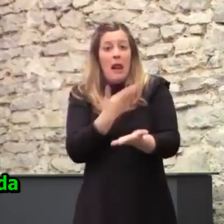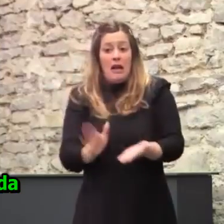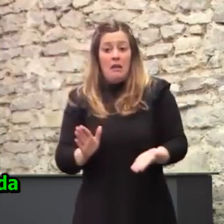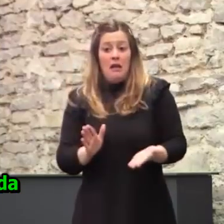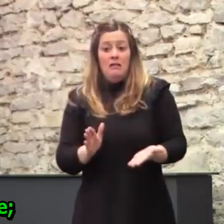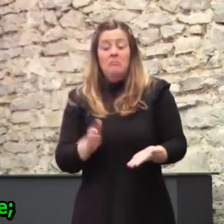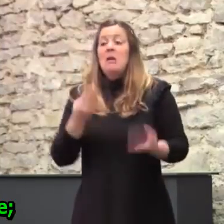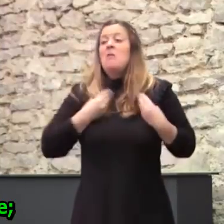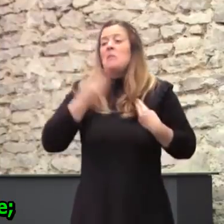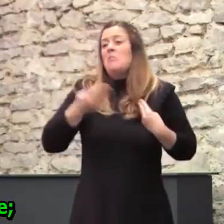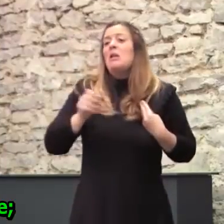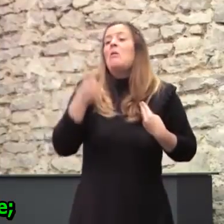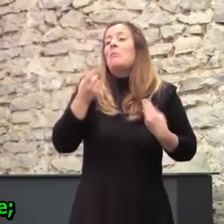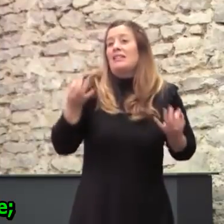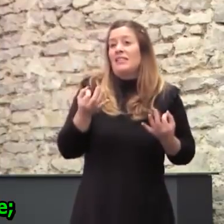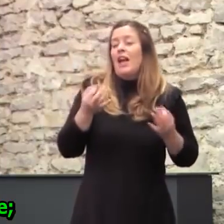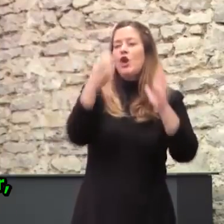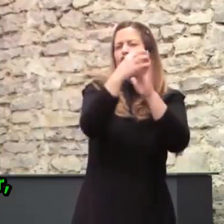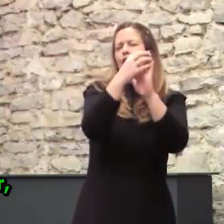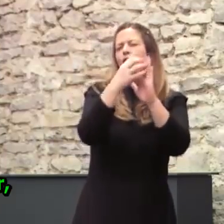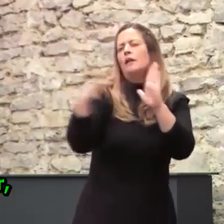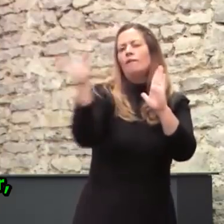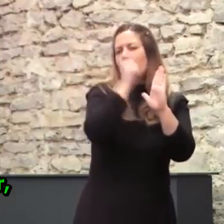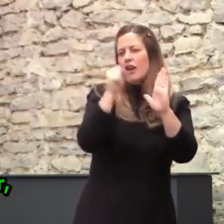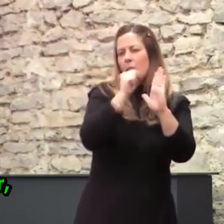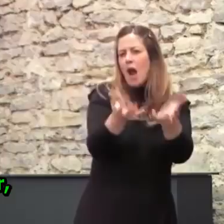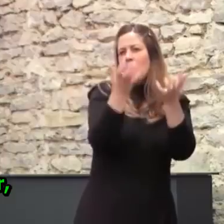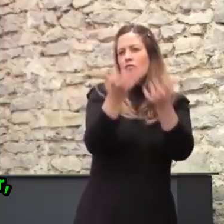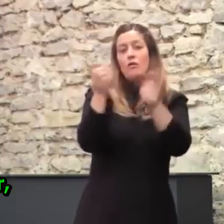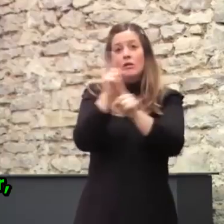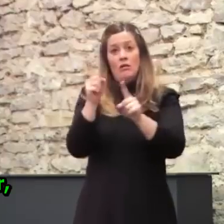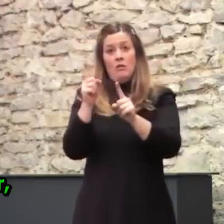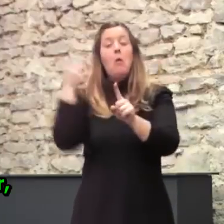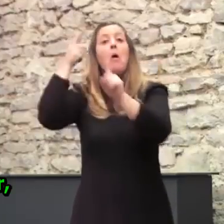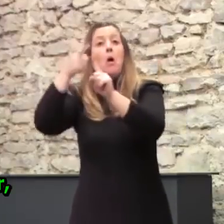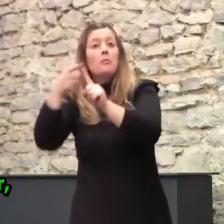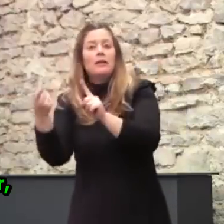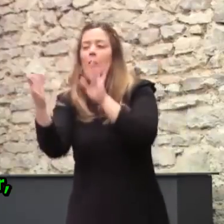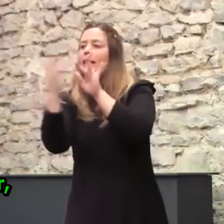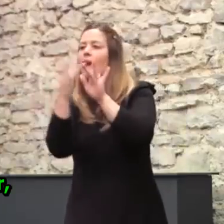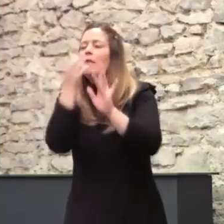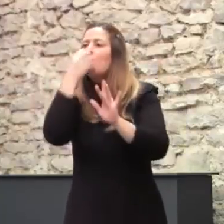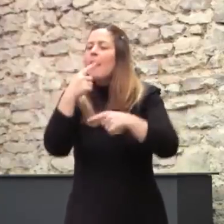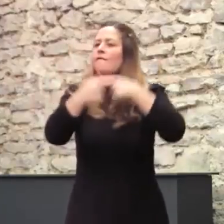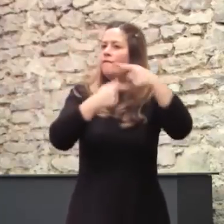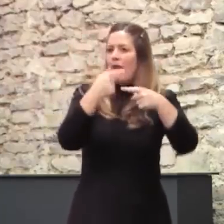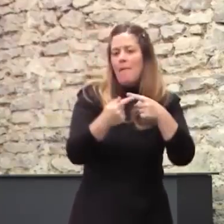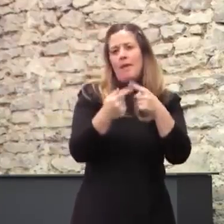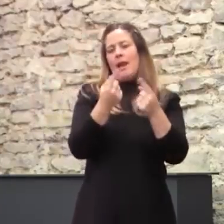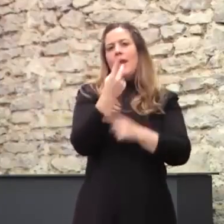no es sacar buenas notas, sino saber relacionarse con la gente en todos los ámbitos, en el ámbito familiar, en el ámbito sexual y sentimental, en el